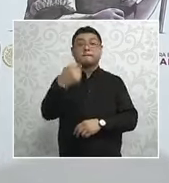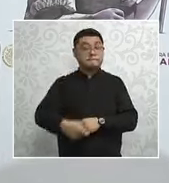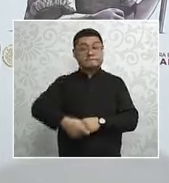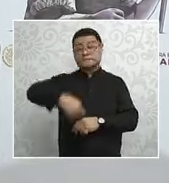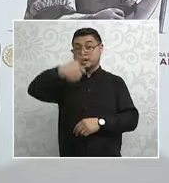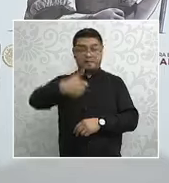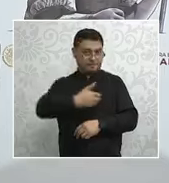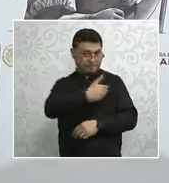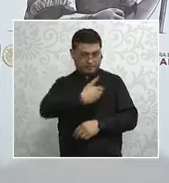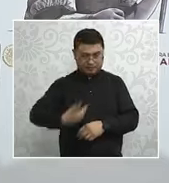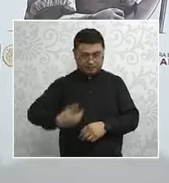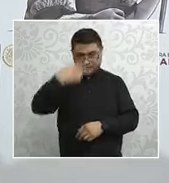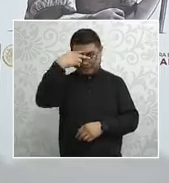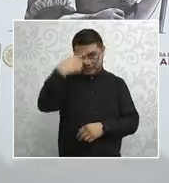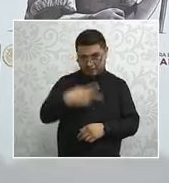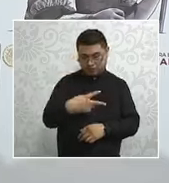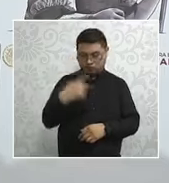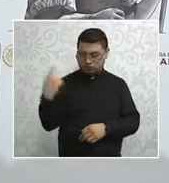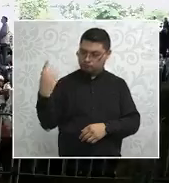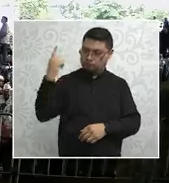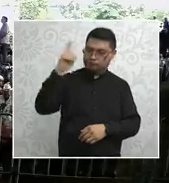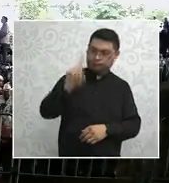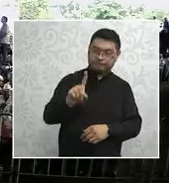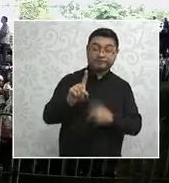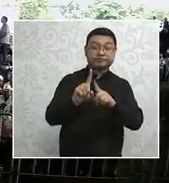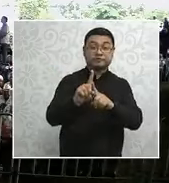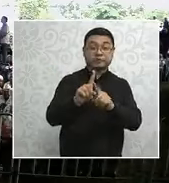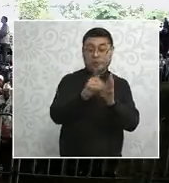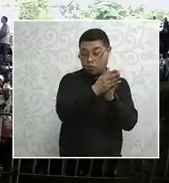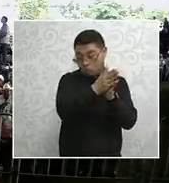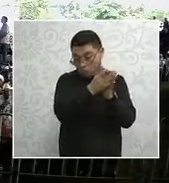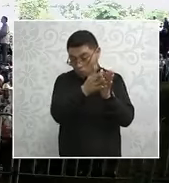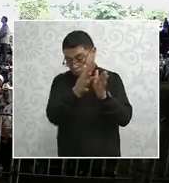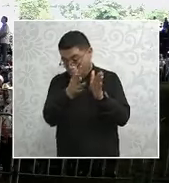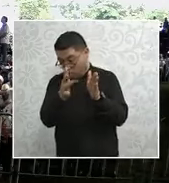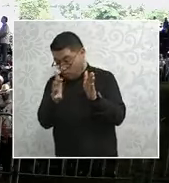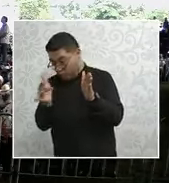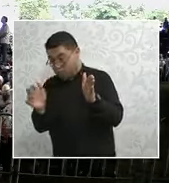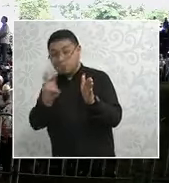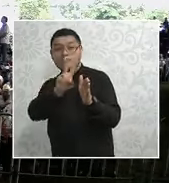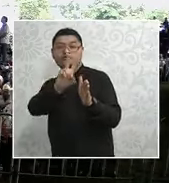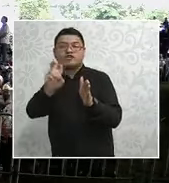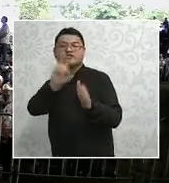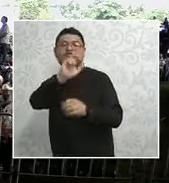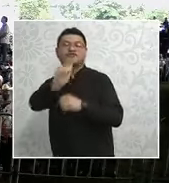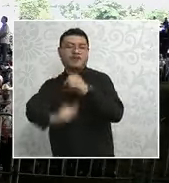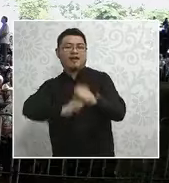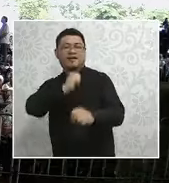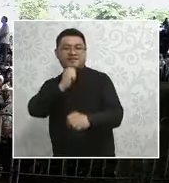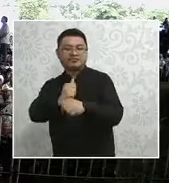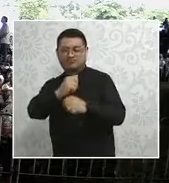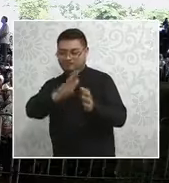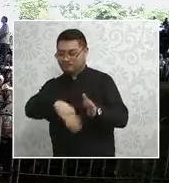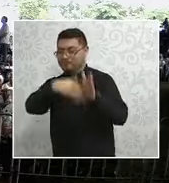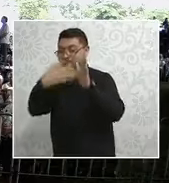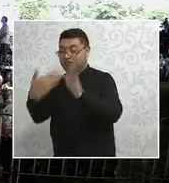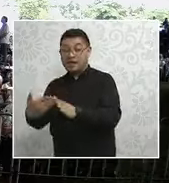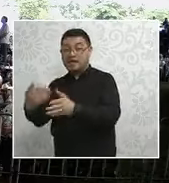presidente de México bueno 200 años después llegó la primera presidenta de